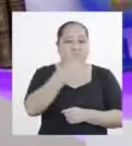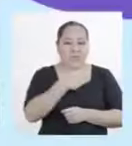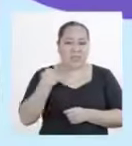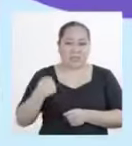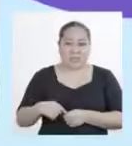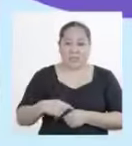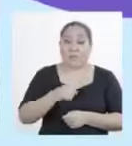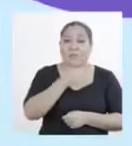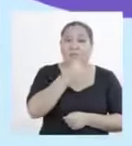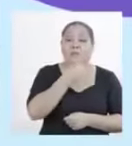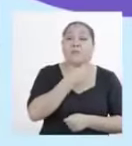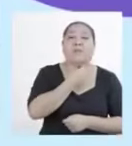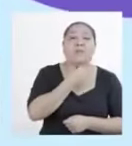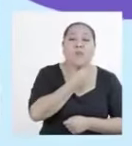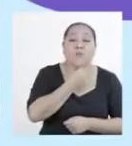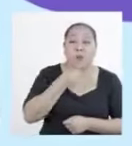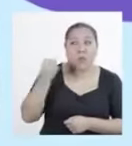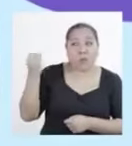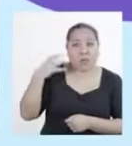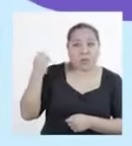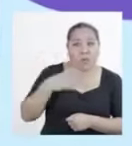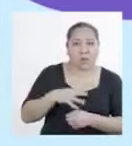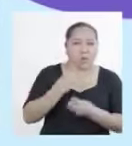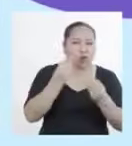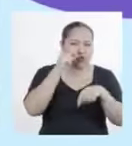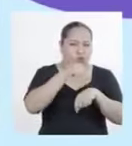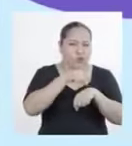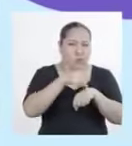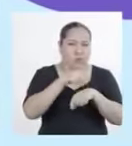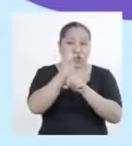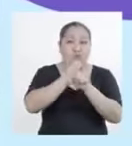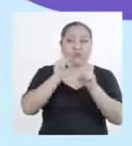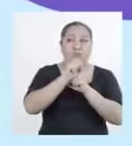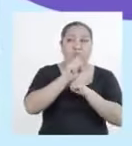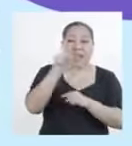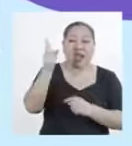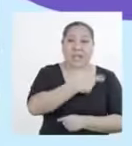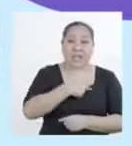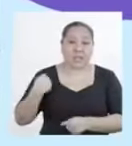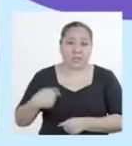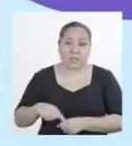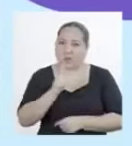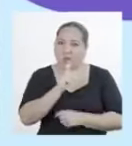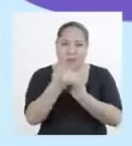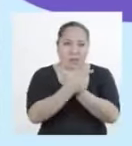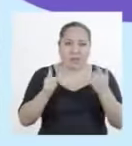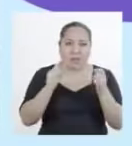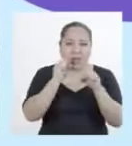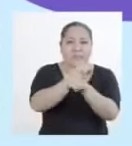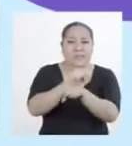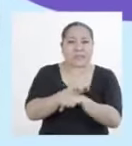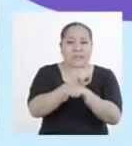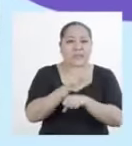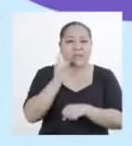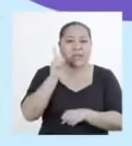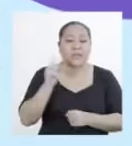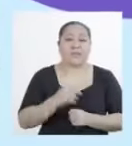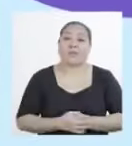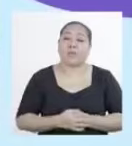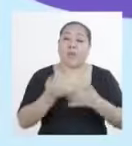China Mis abuelos me contaron que hace mucho tiempo La sociedad en China no era libre Eran esclavos y a estos se les